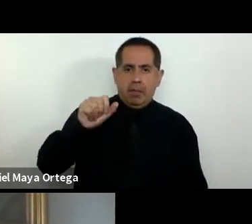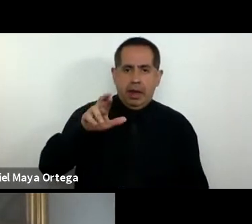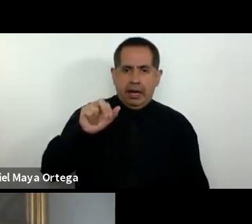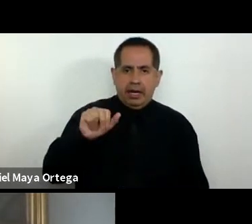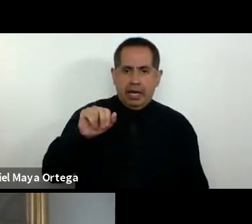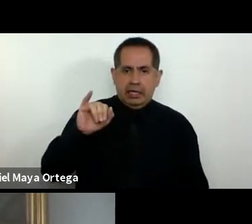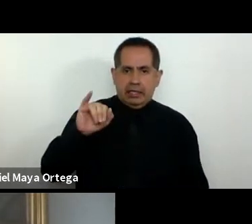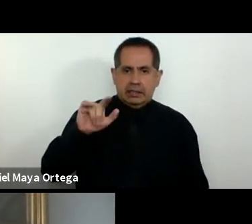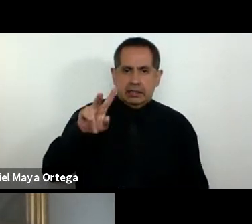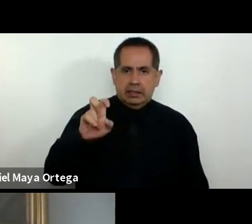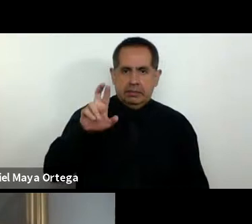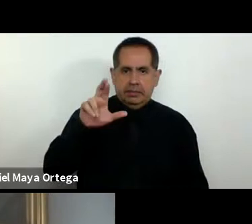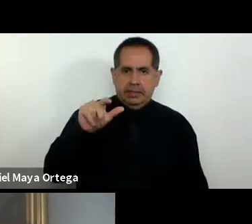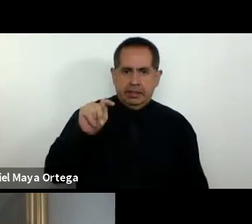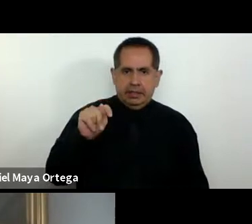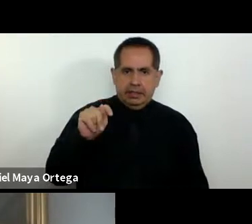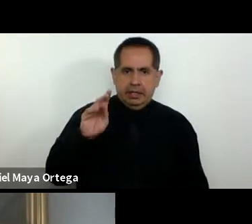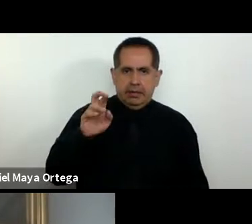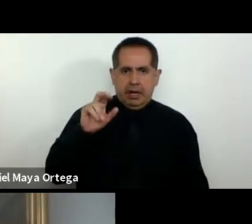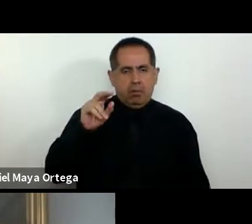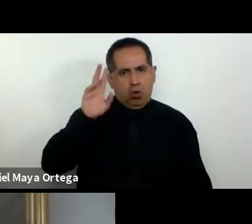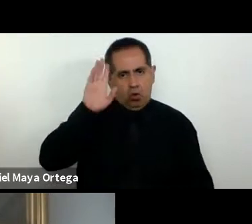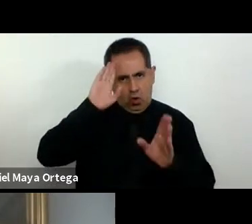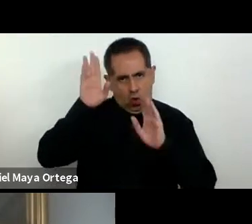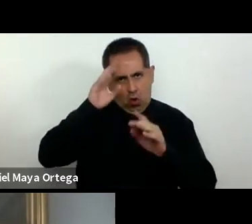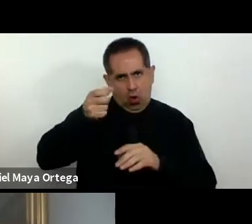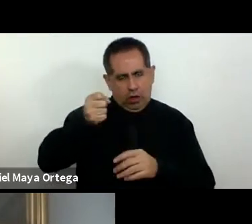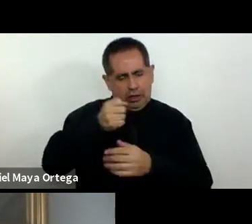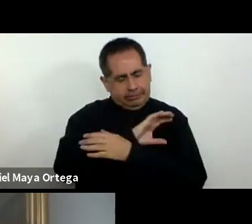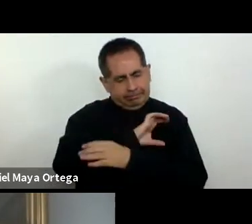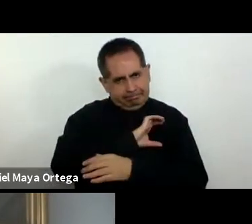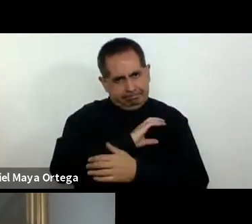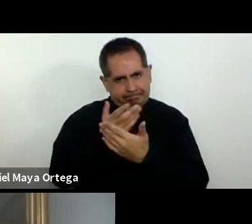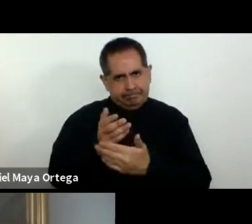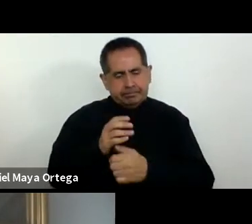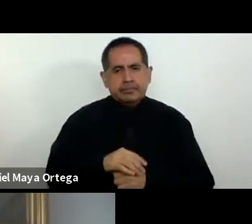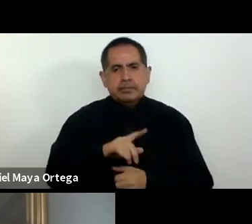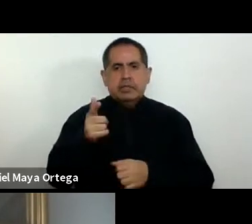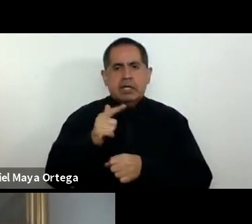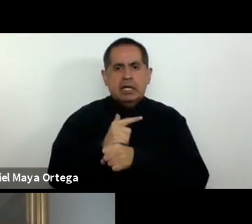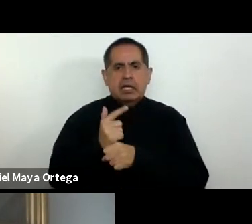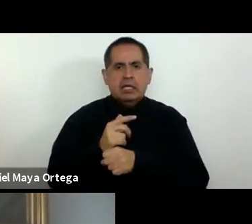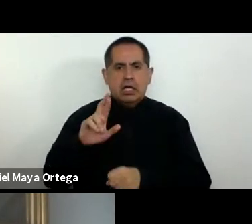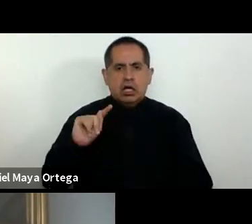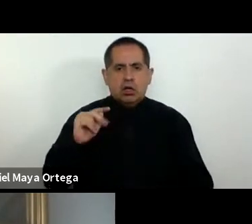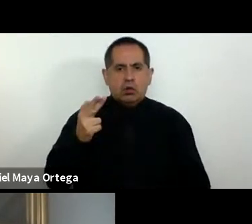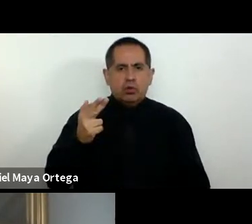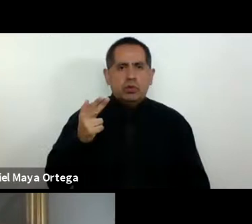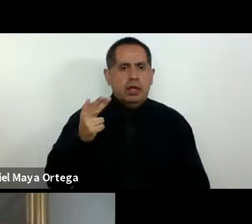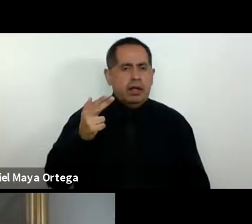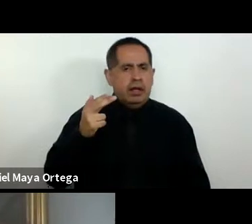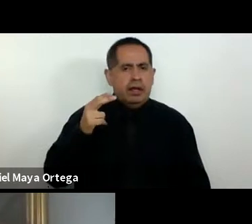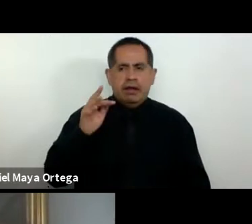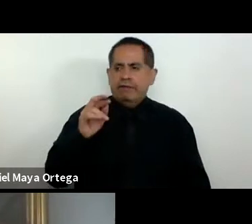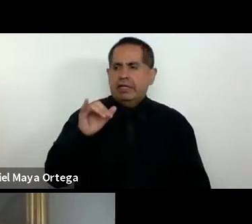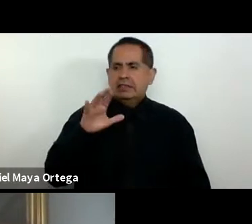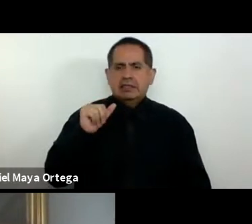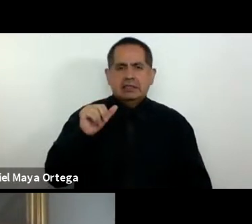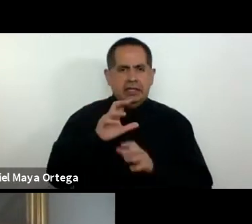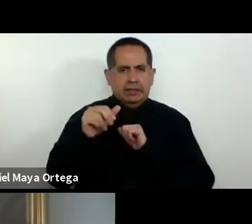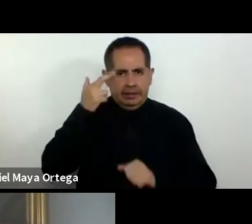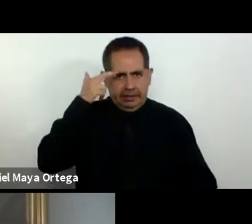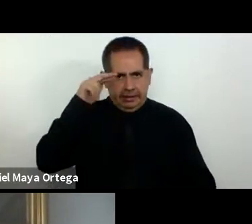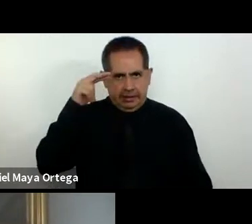Bravo, la saludo con aprecio. La licenciada Ruth Francisca López, también